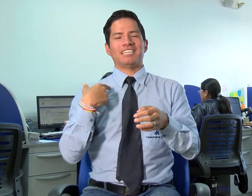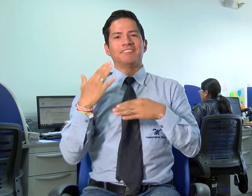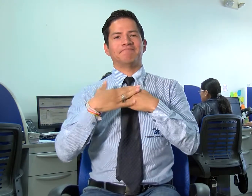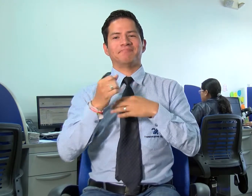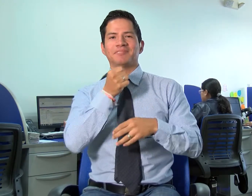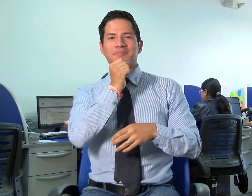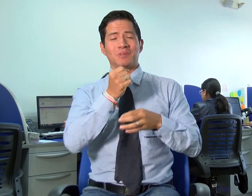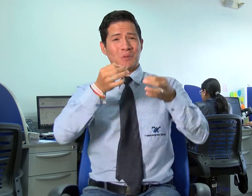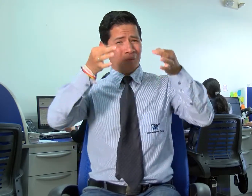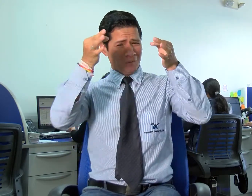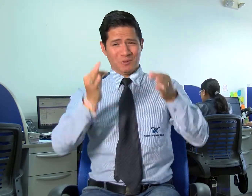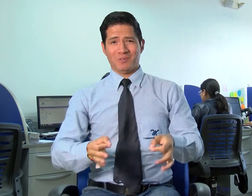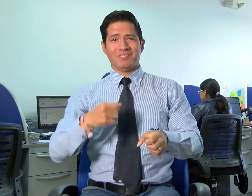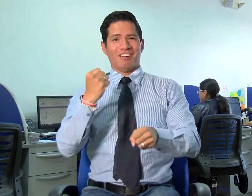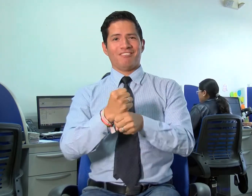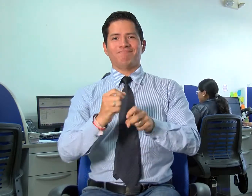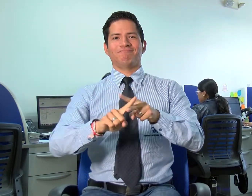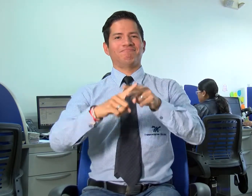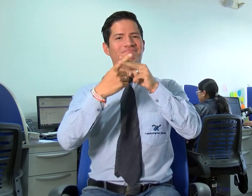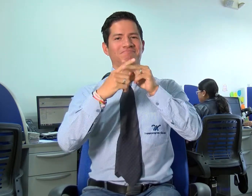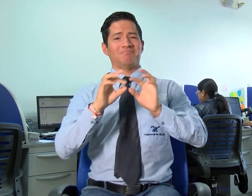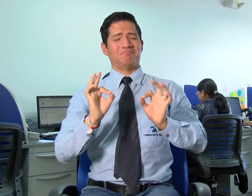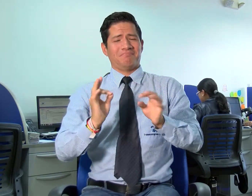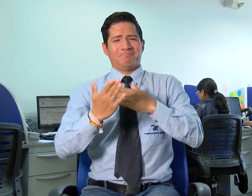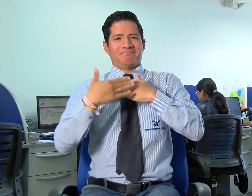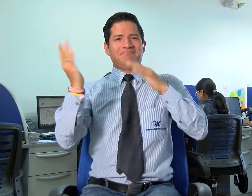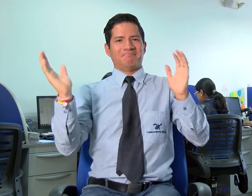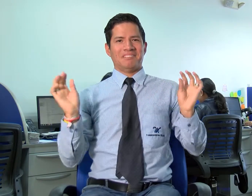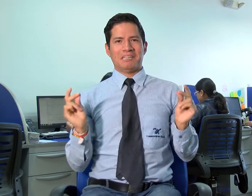Fue rápido en realidad conseguir trabajo en Huayaquil.